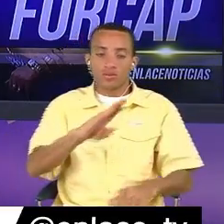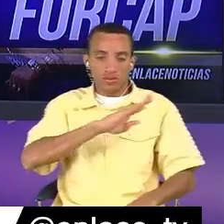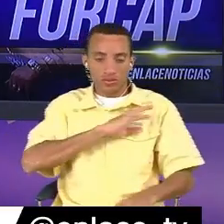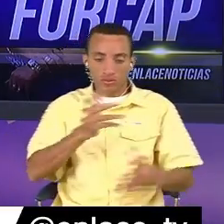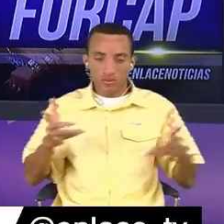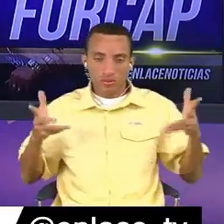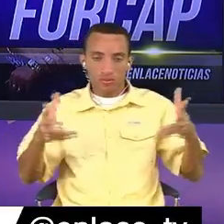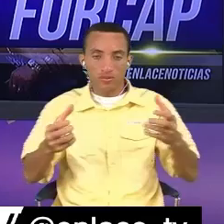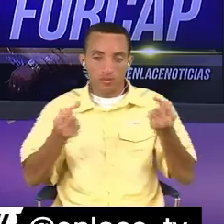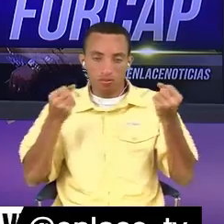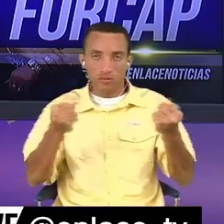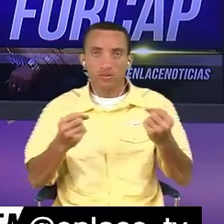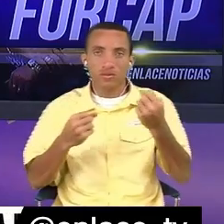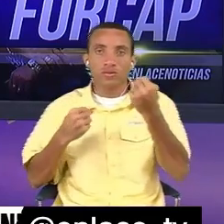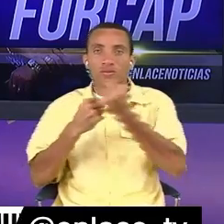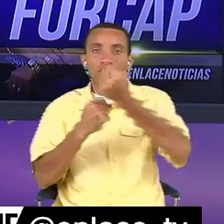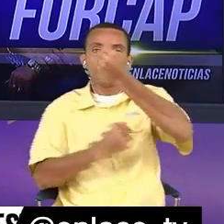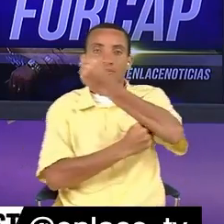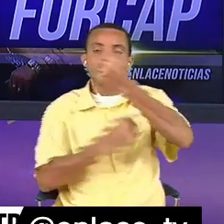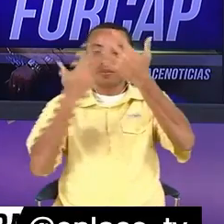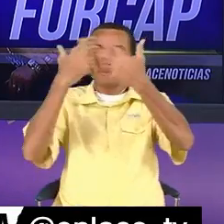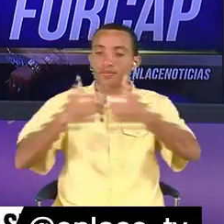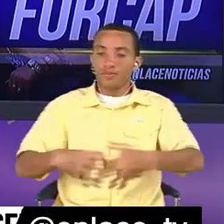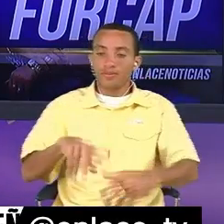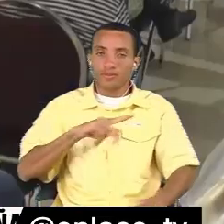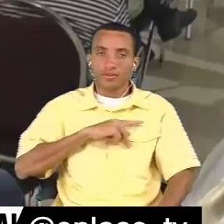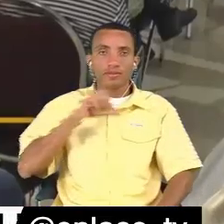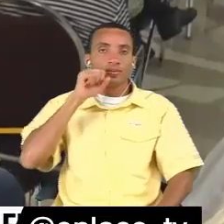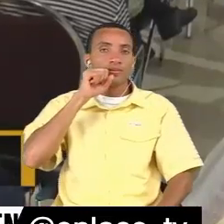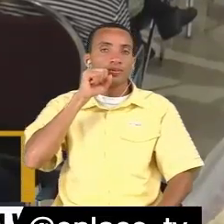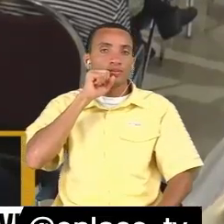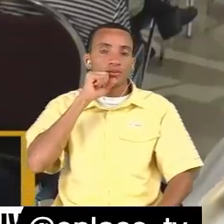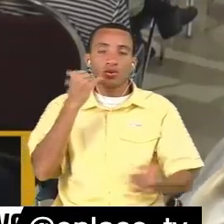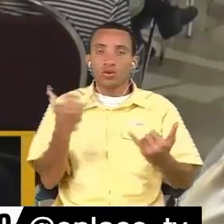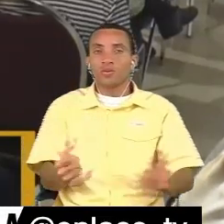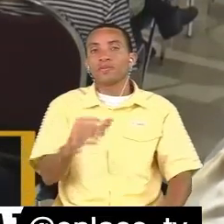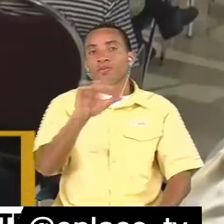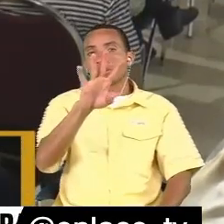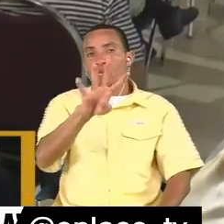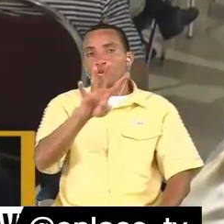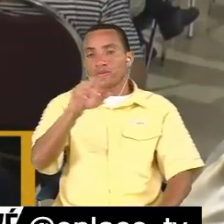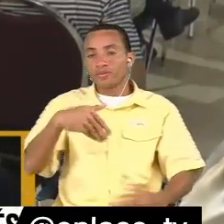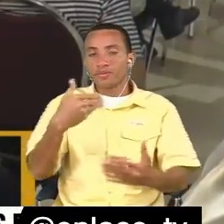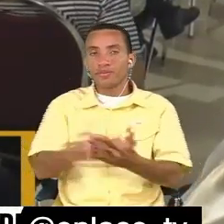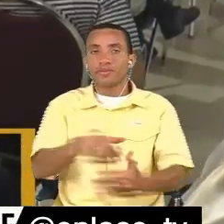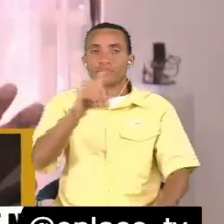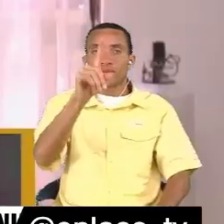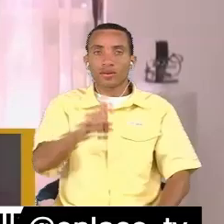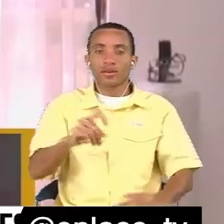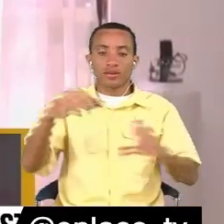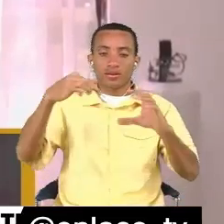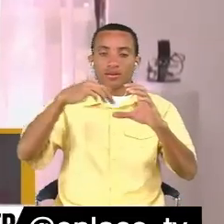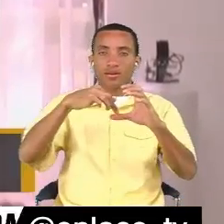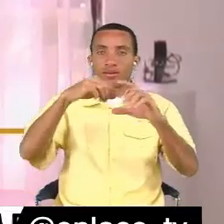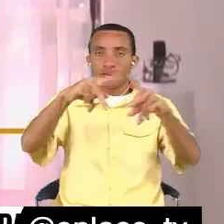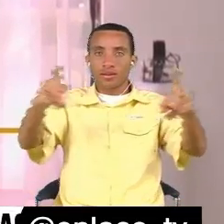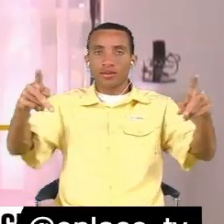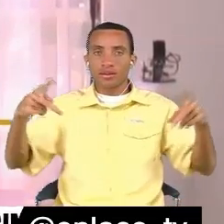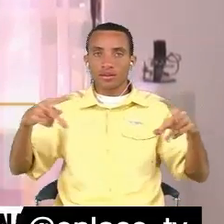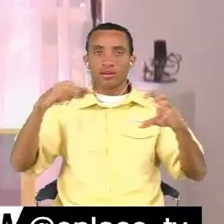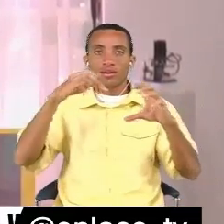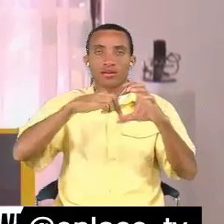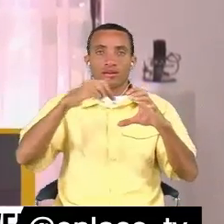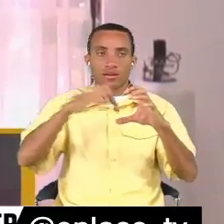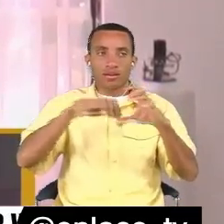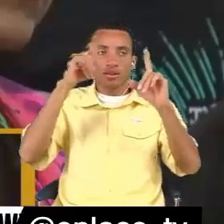los microempresarios de Barranca Bermeja. Hoy de 4 a 6 de la tarde en el auditorio del Centro Popular Comercial, el Fondo Rotatorio